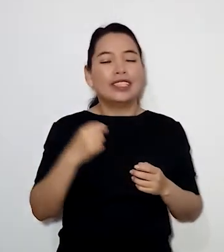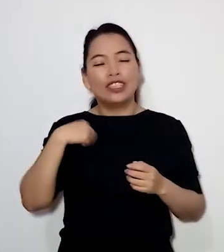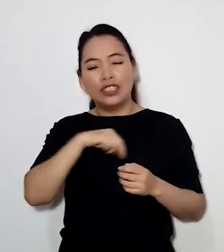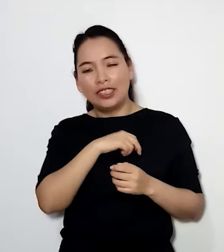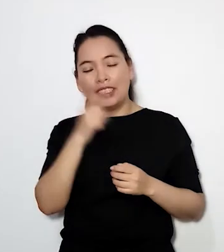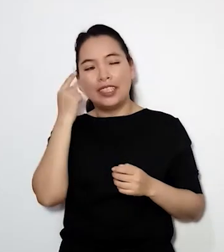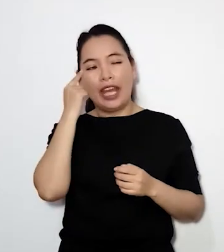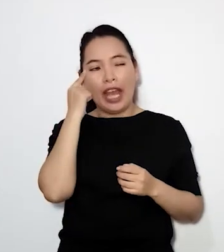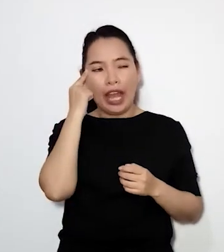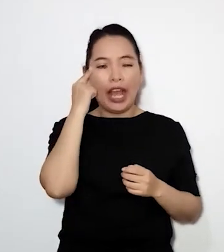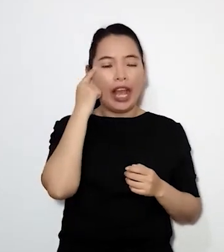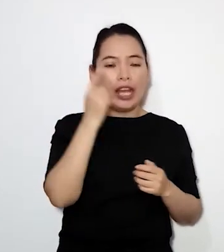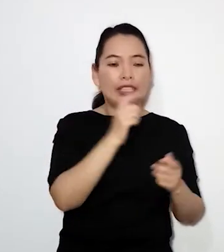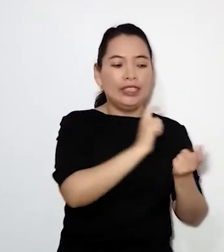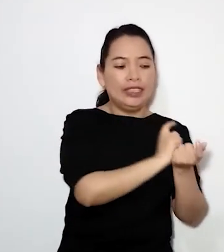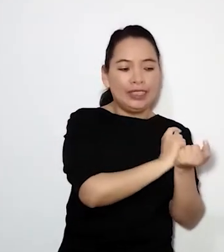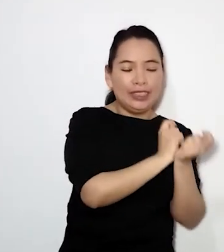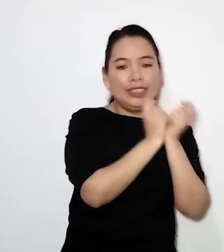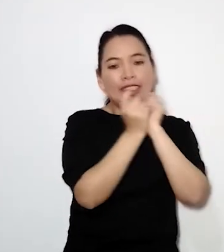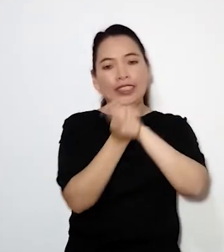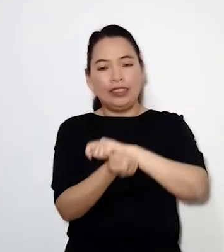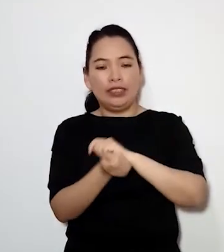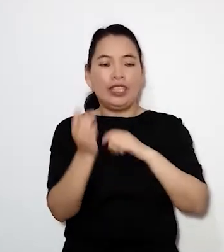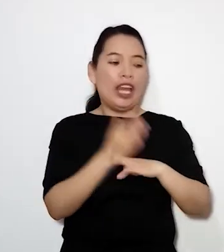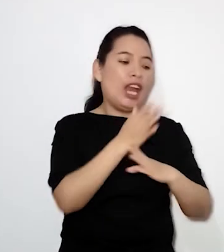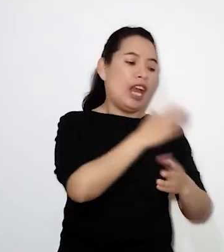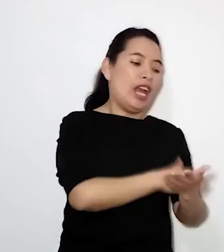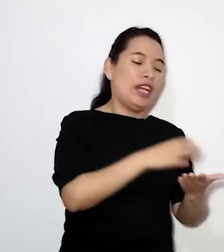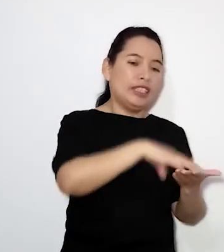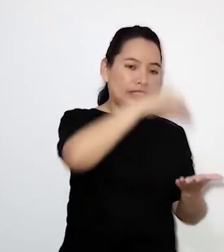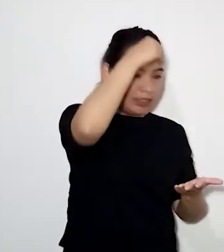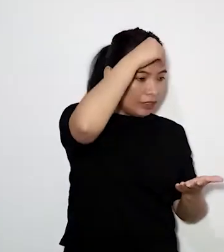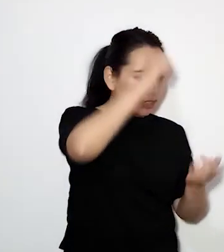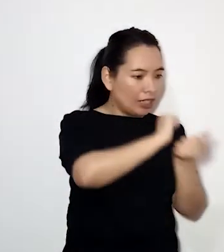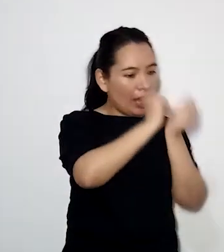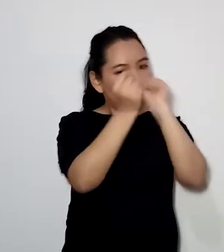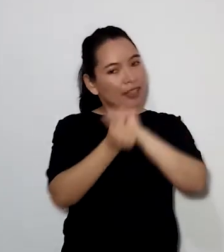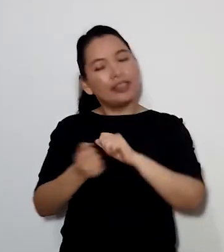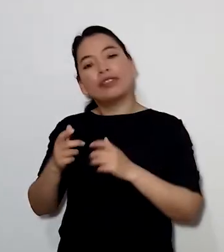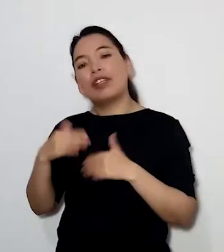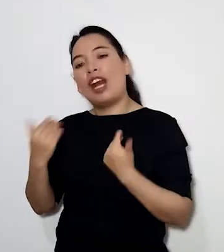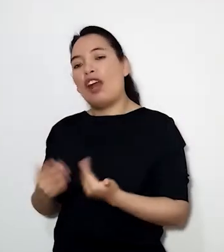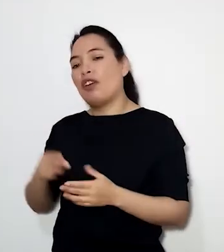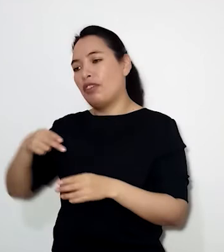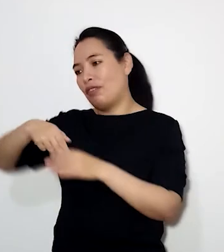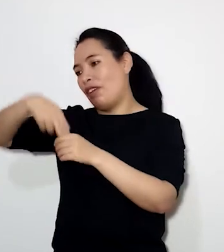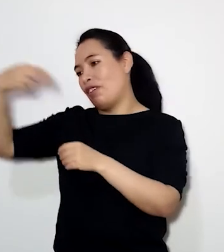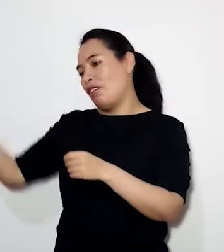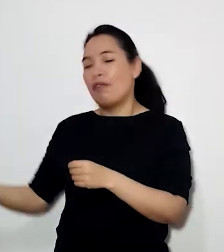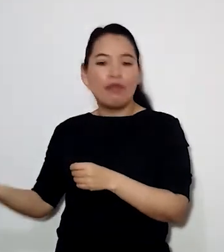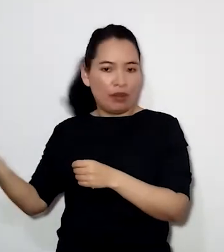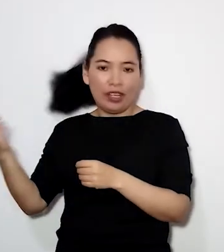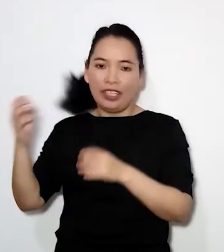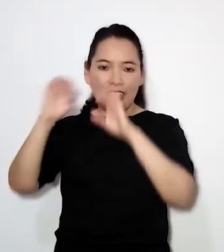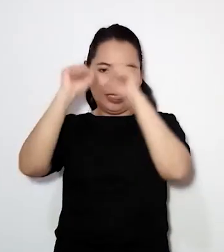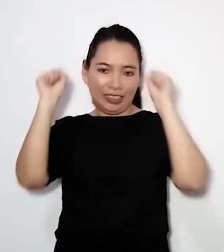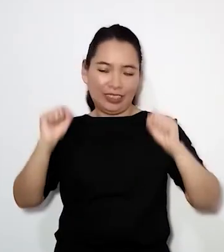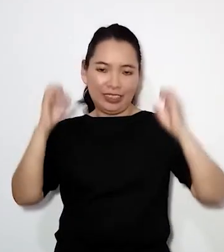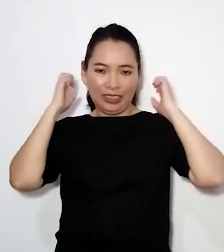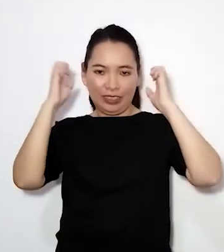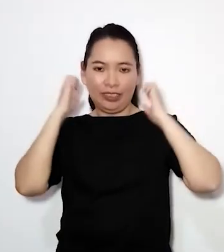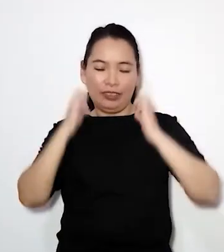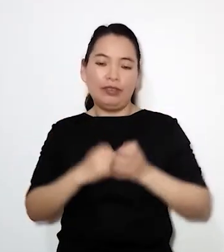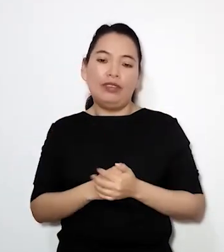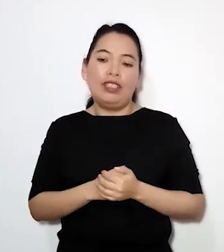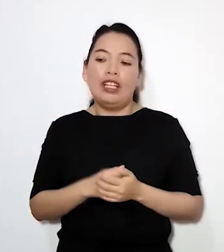remontar barreras que están ubicadas fuera, muchas veces fuera del sistema educativo. Y nos referimos específicamente a